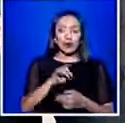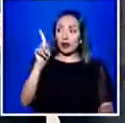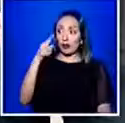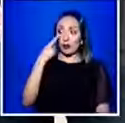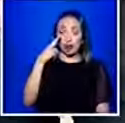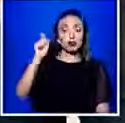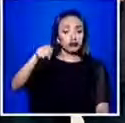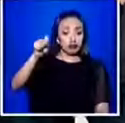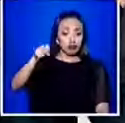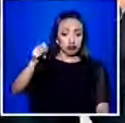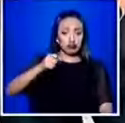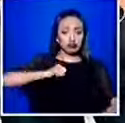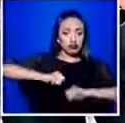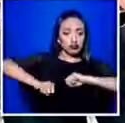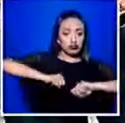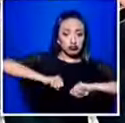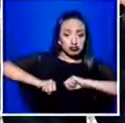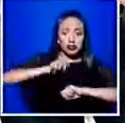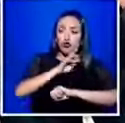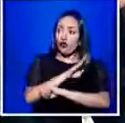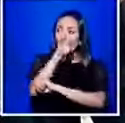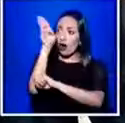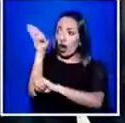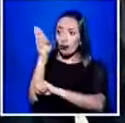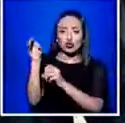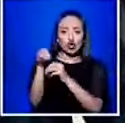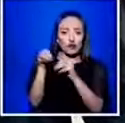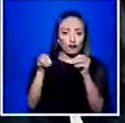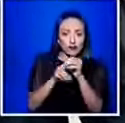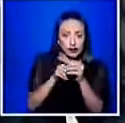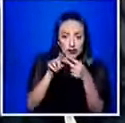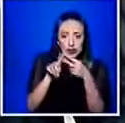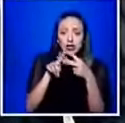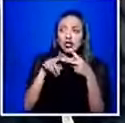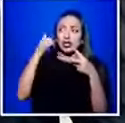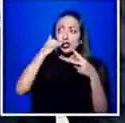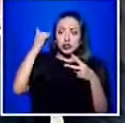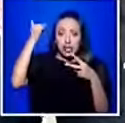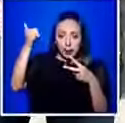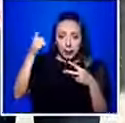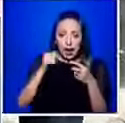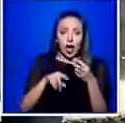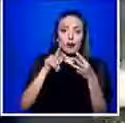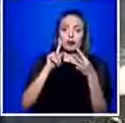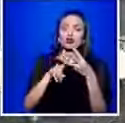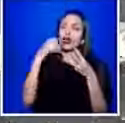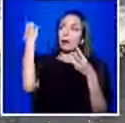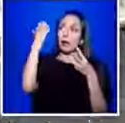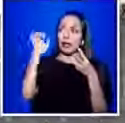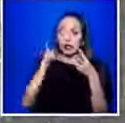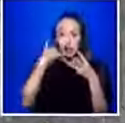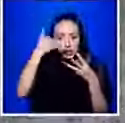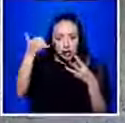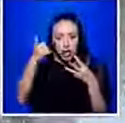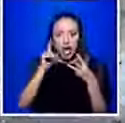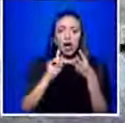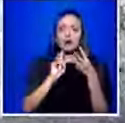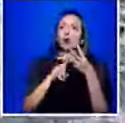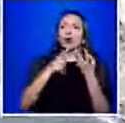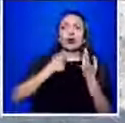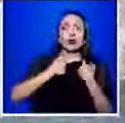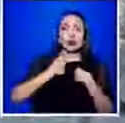No, sí ha habido gestión en oficinas, ha habido gestión mediante llamadas con el teléfono de emergencia. Hemos tenido